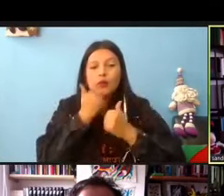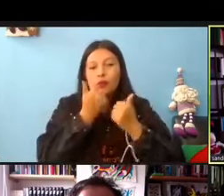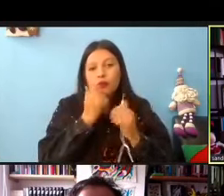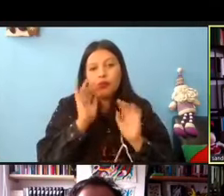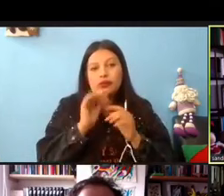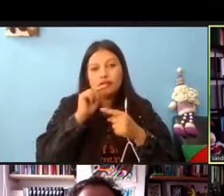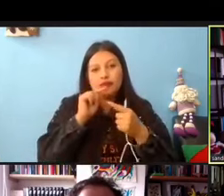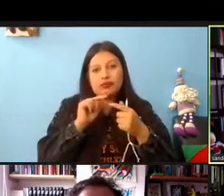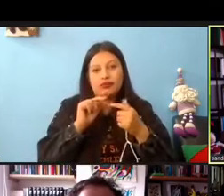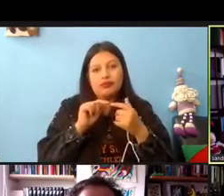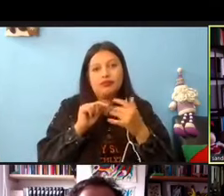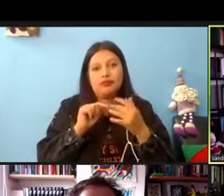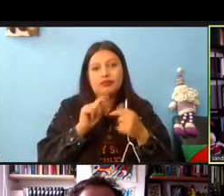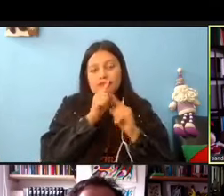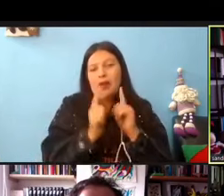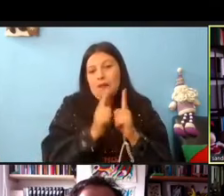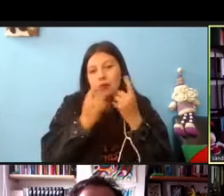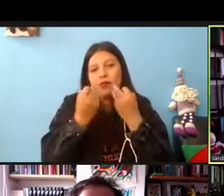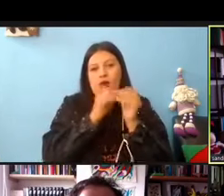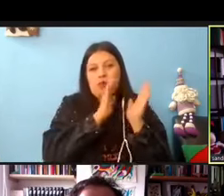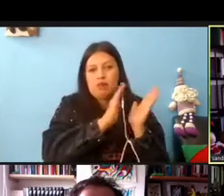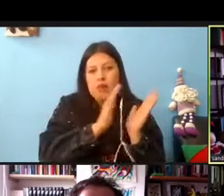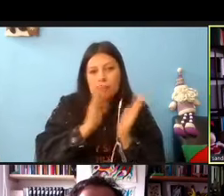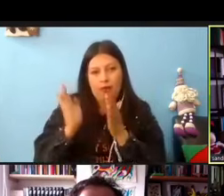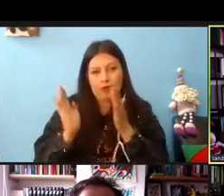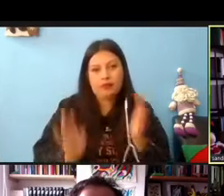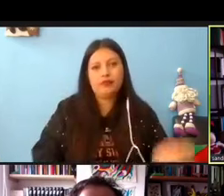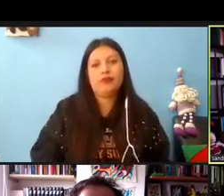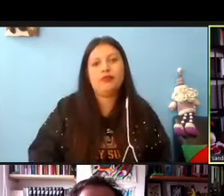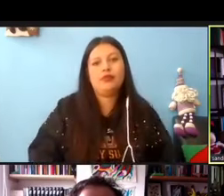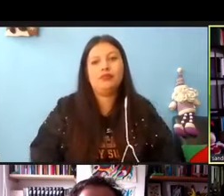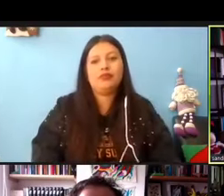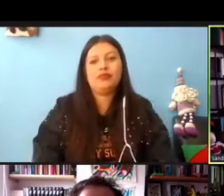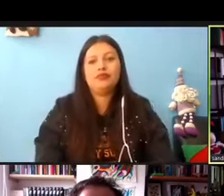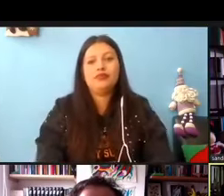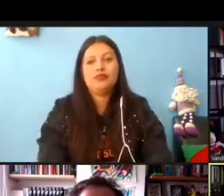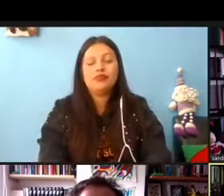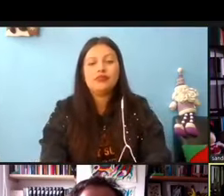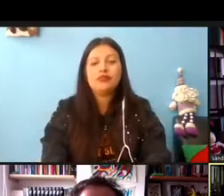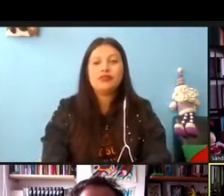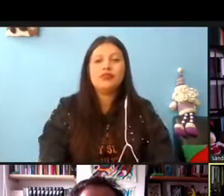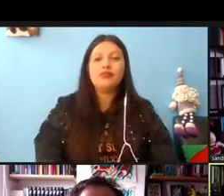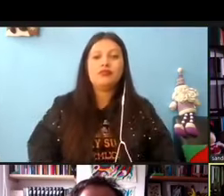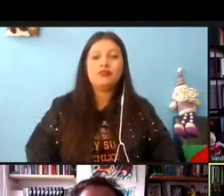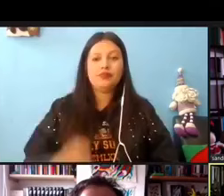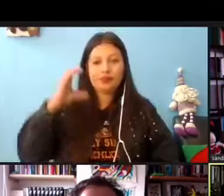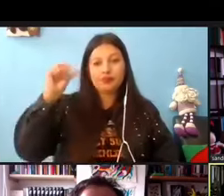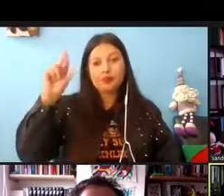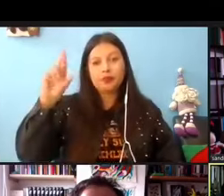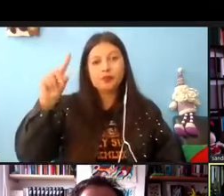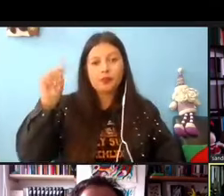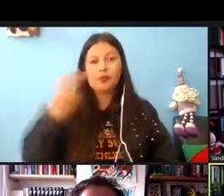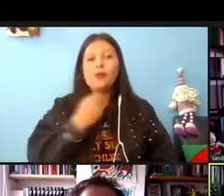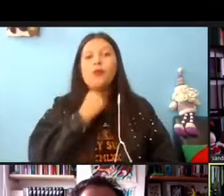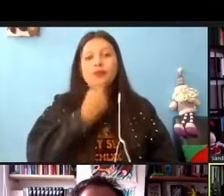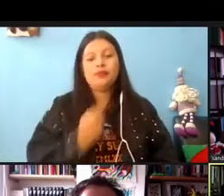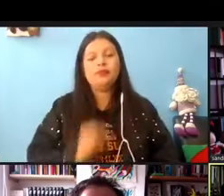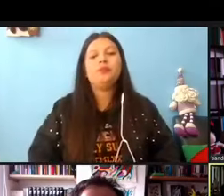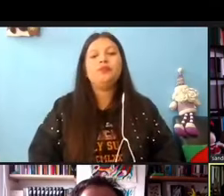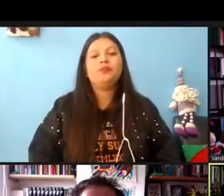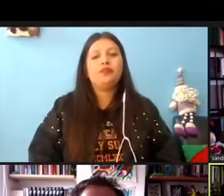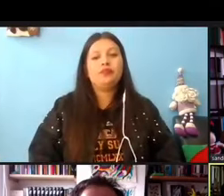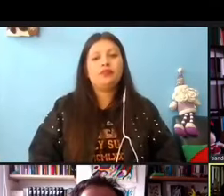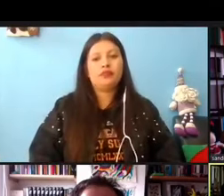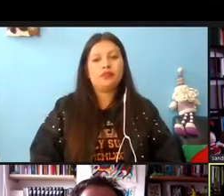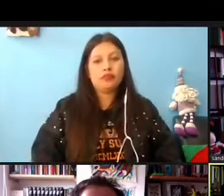5 para darle como un orden en las intervenciones. Bueno, pues yo creo que hay varias cosas